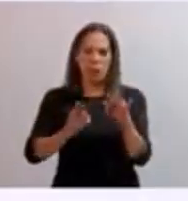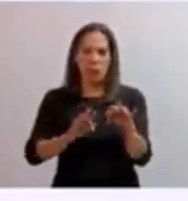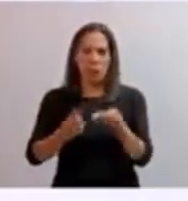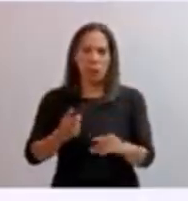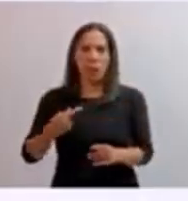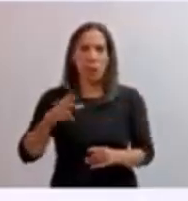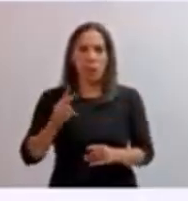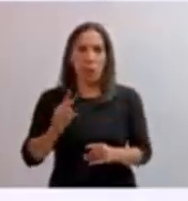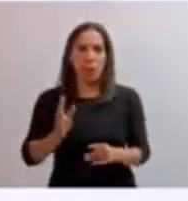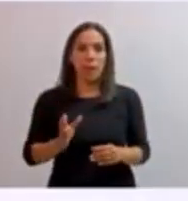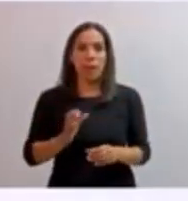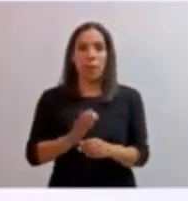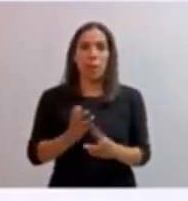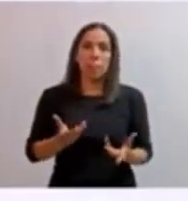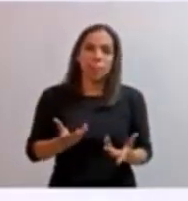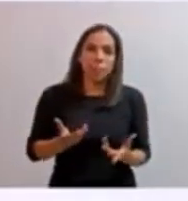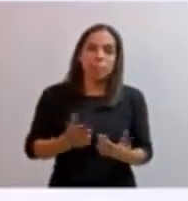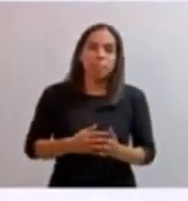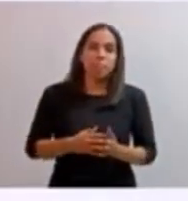en casos